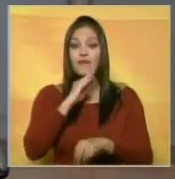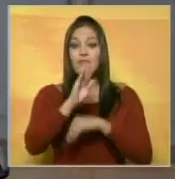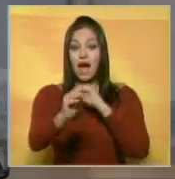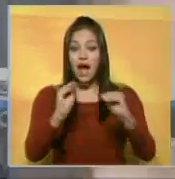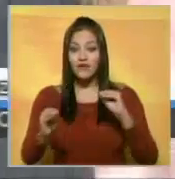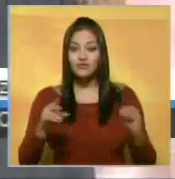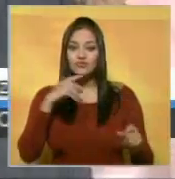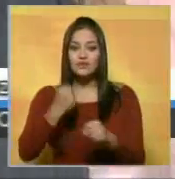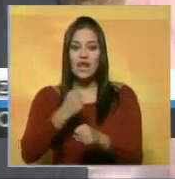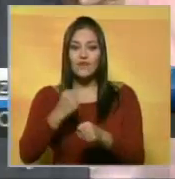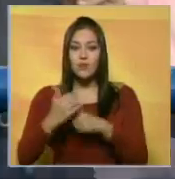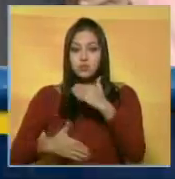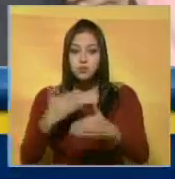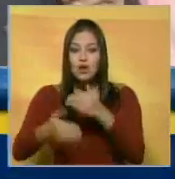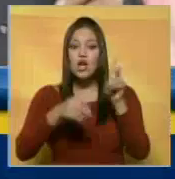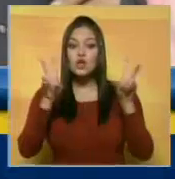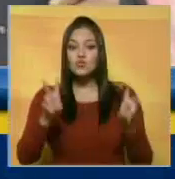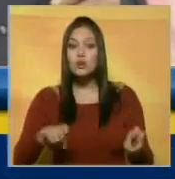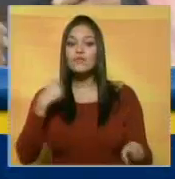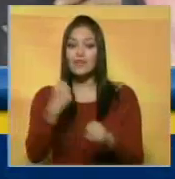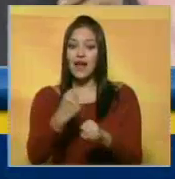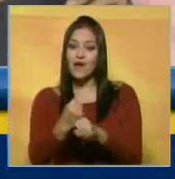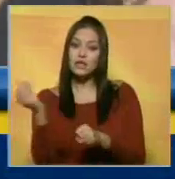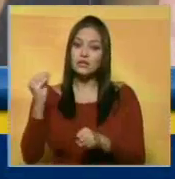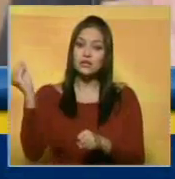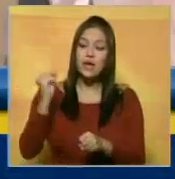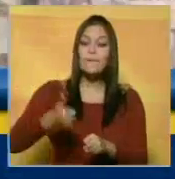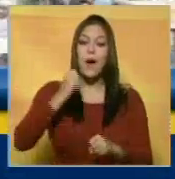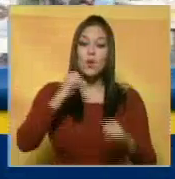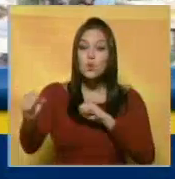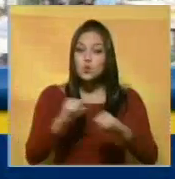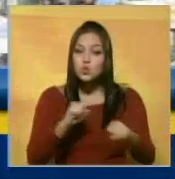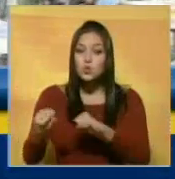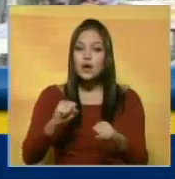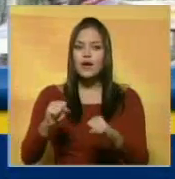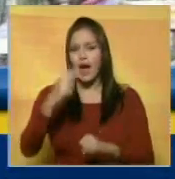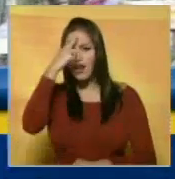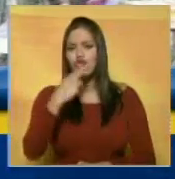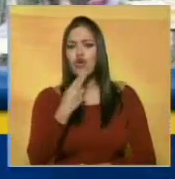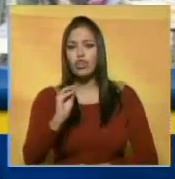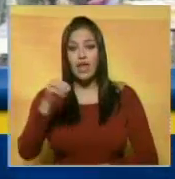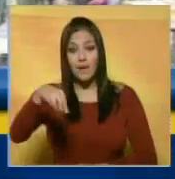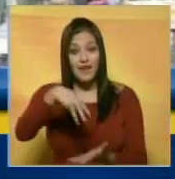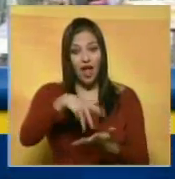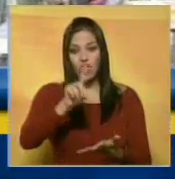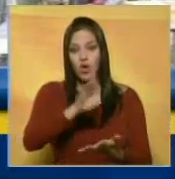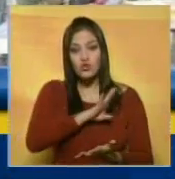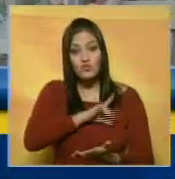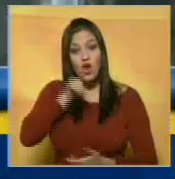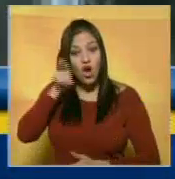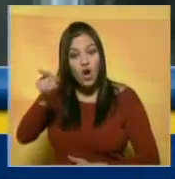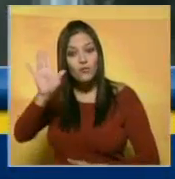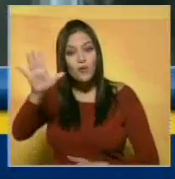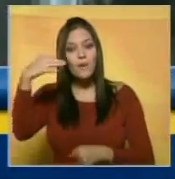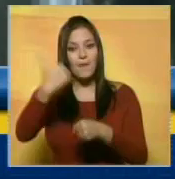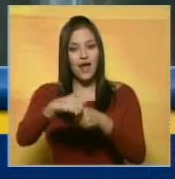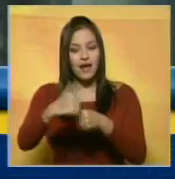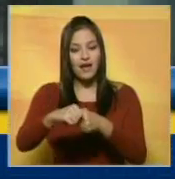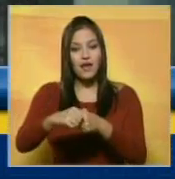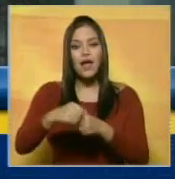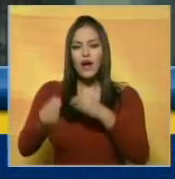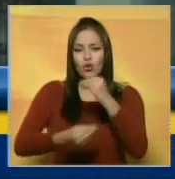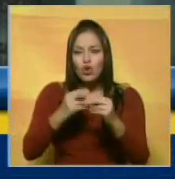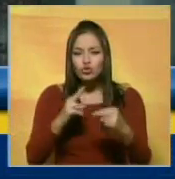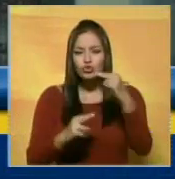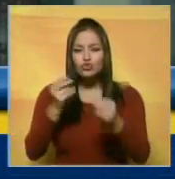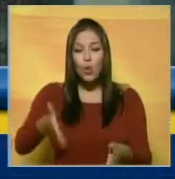que la obra generará nuevas fuentes de empleo y dará mayor movimiento a la economía local adelantó que tiene prevista la construcción de una edificación que